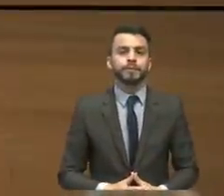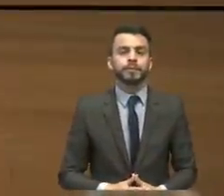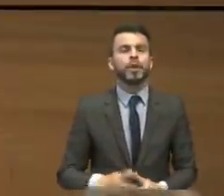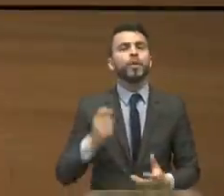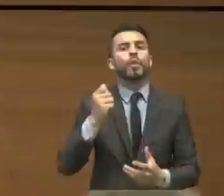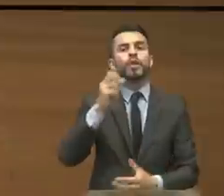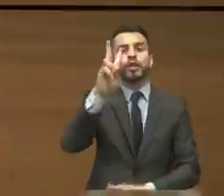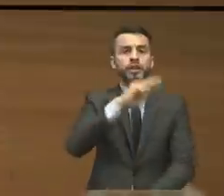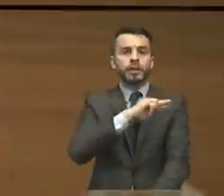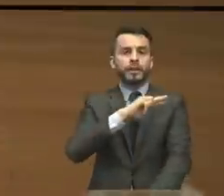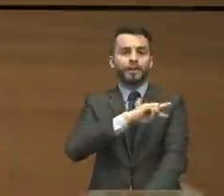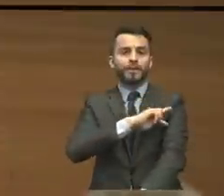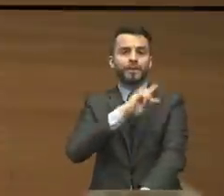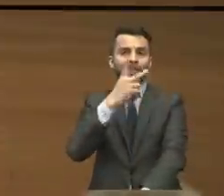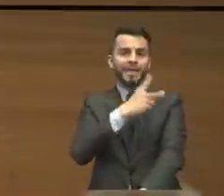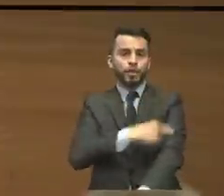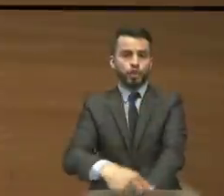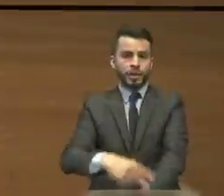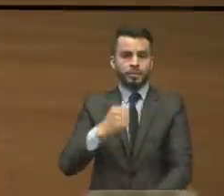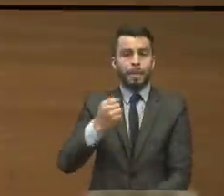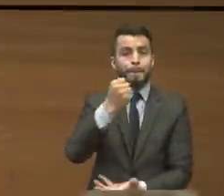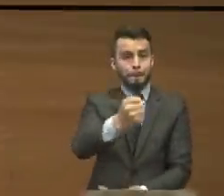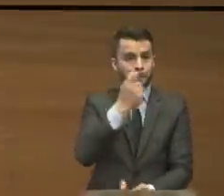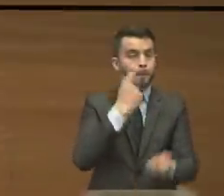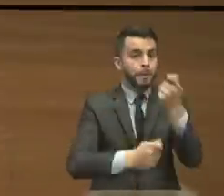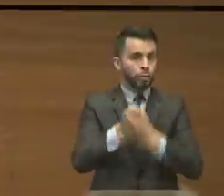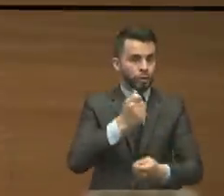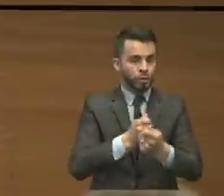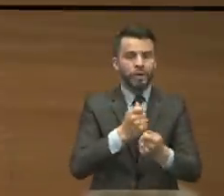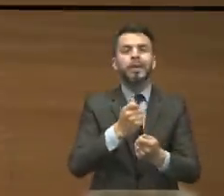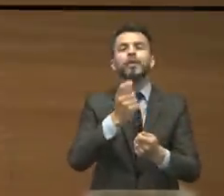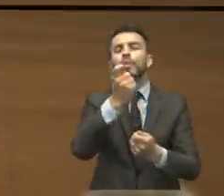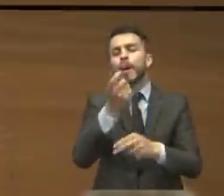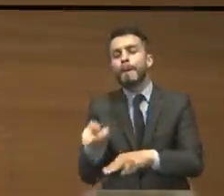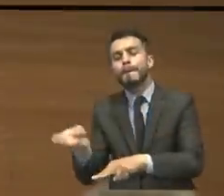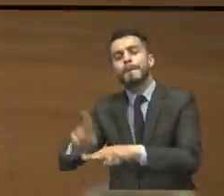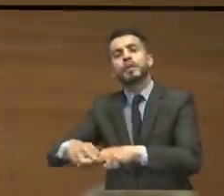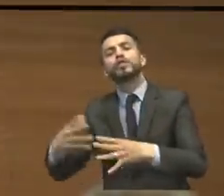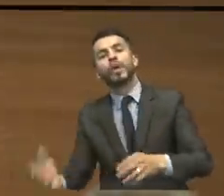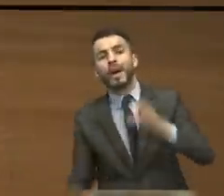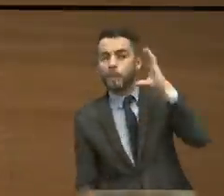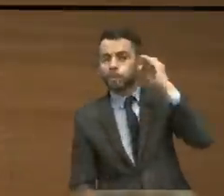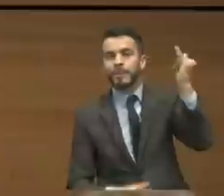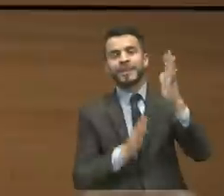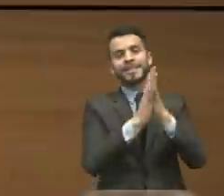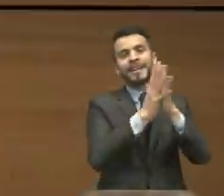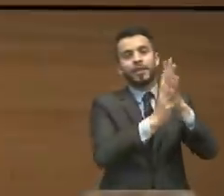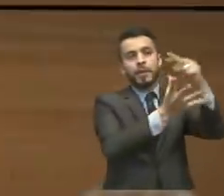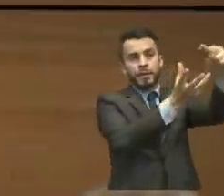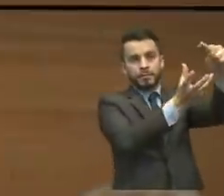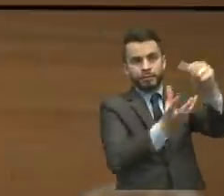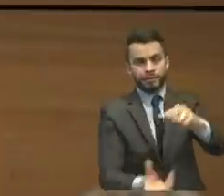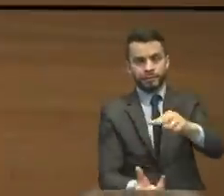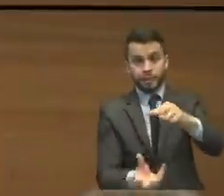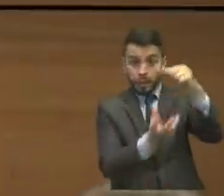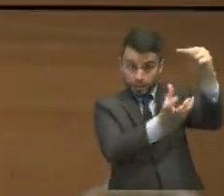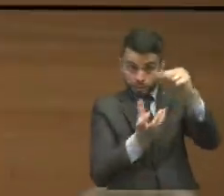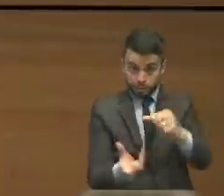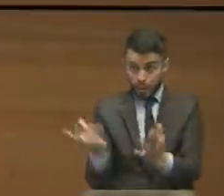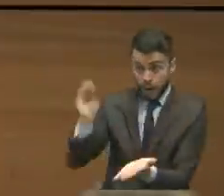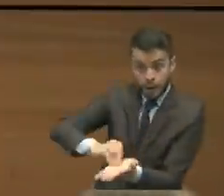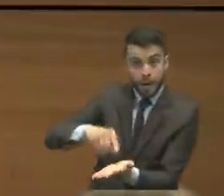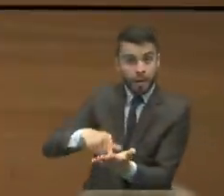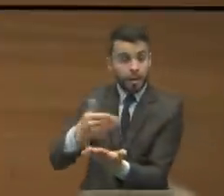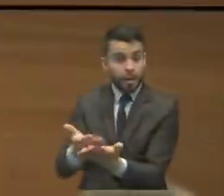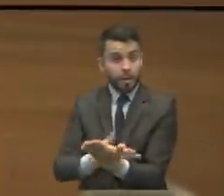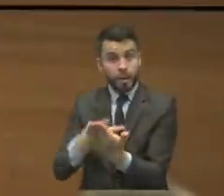Tenemos 2 billones de pesos presupuestados. ¿Qué va a costar más? El cable del centro. El cable del centro no estaba previsto